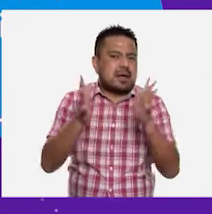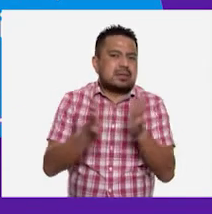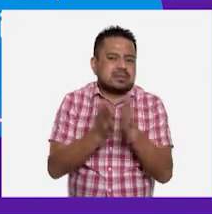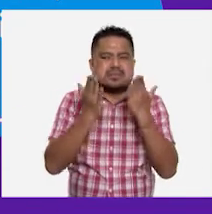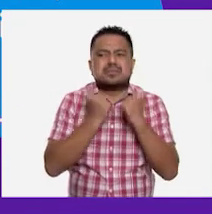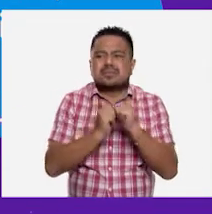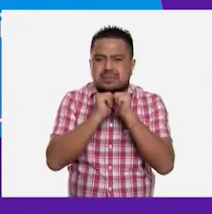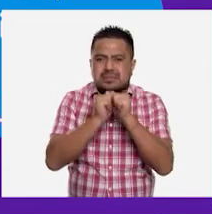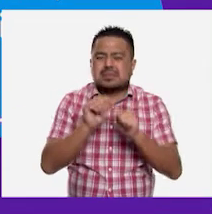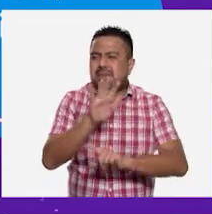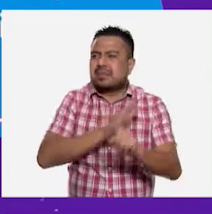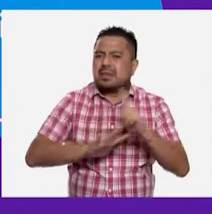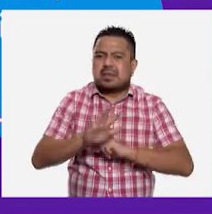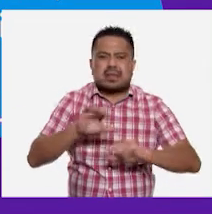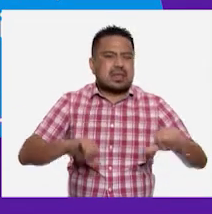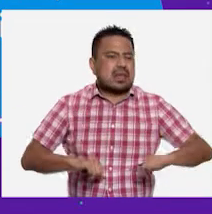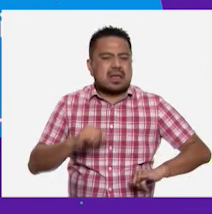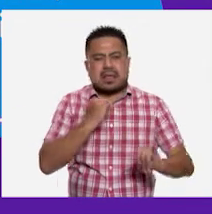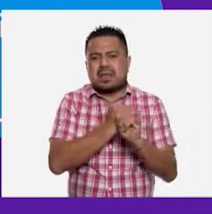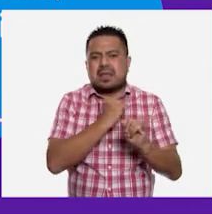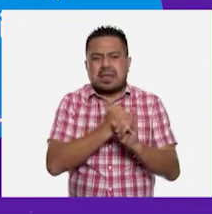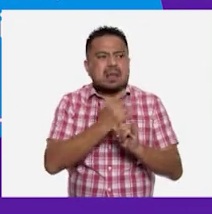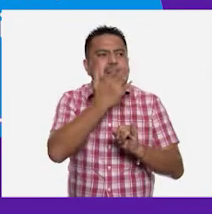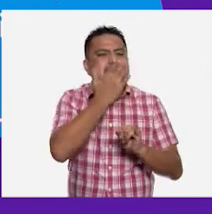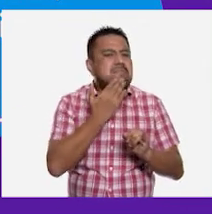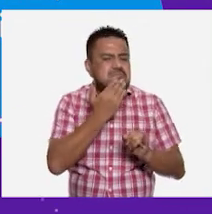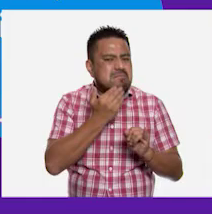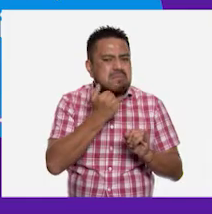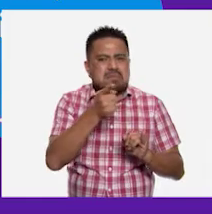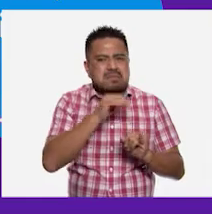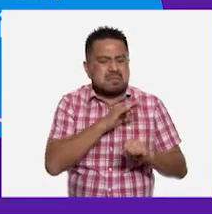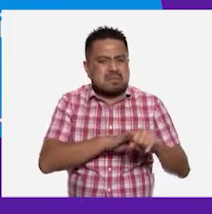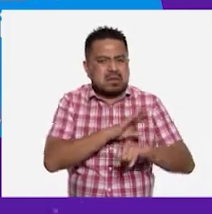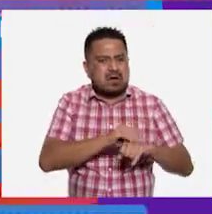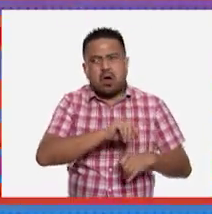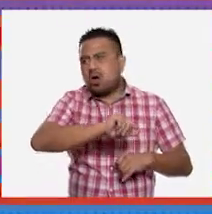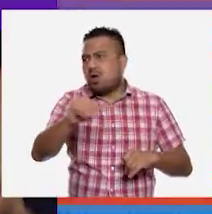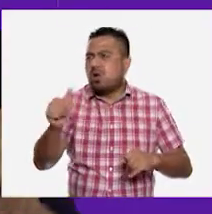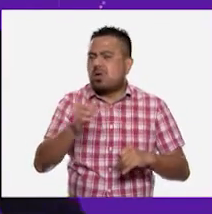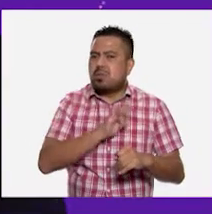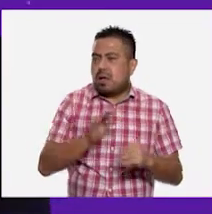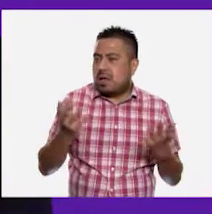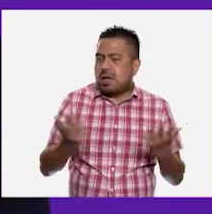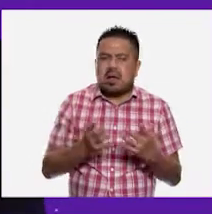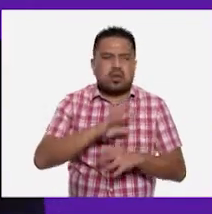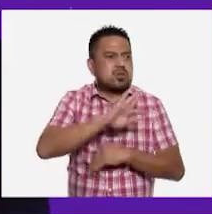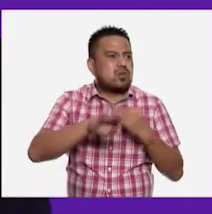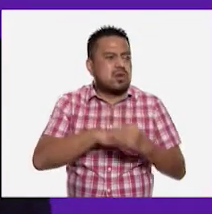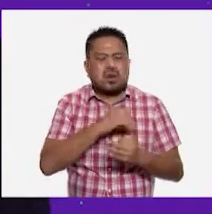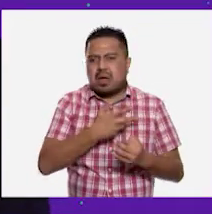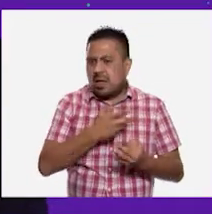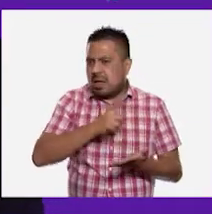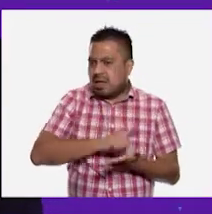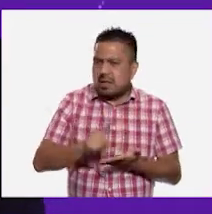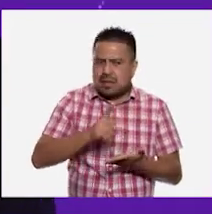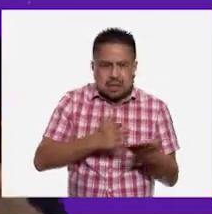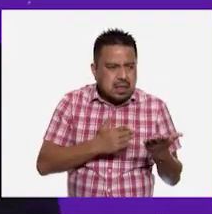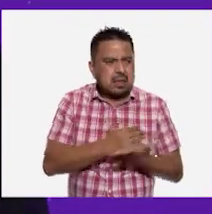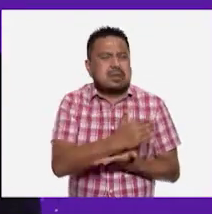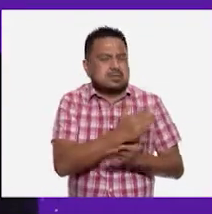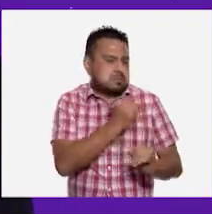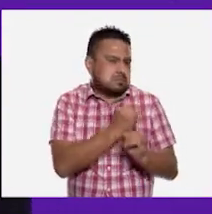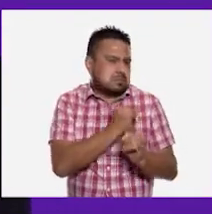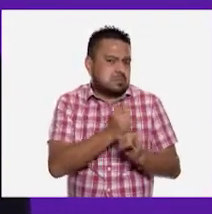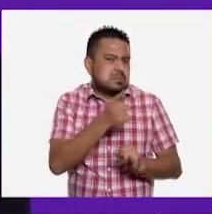nadie en ninguna actividad en línea y mucho menos permitir que otros lo hagan. Todos tenemos derecho a utilizar las redes y